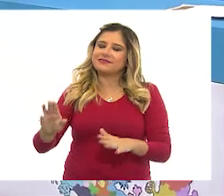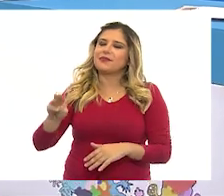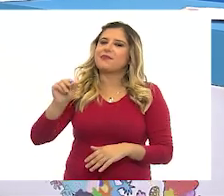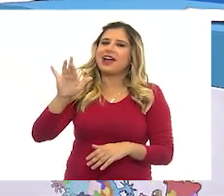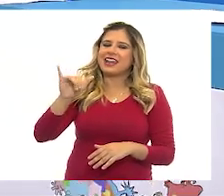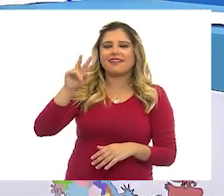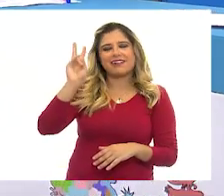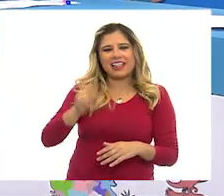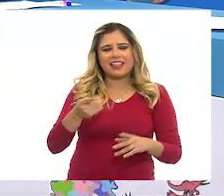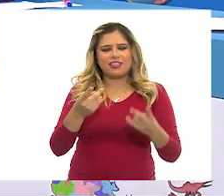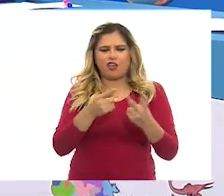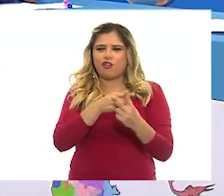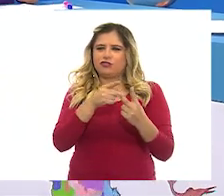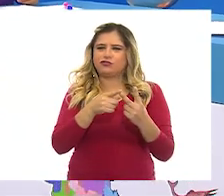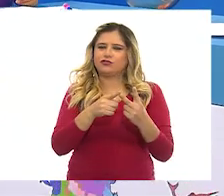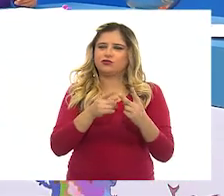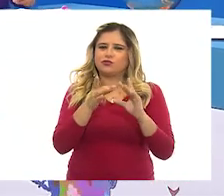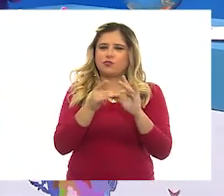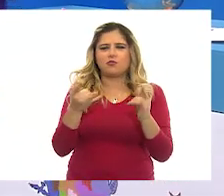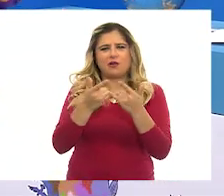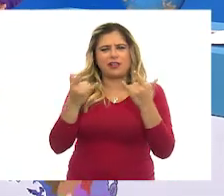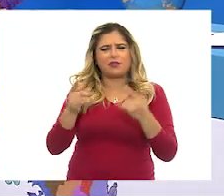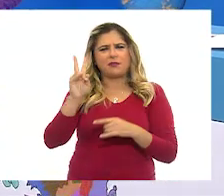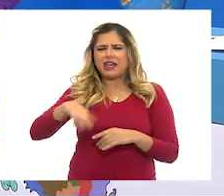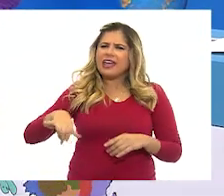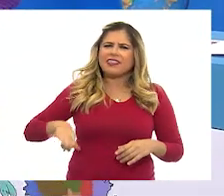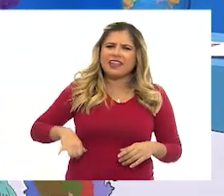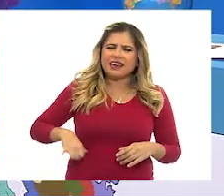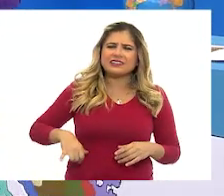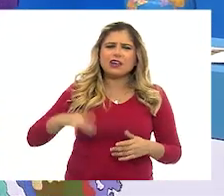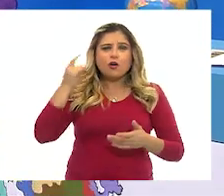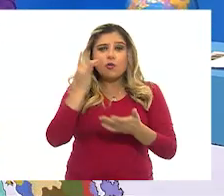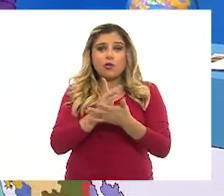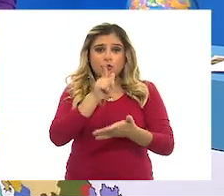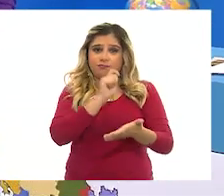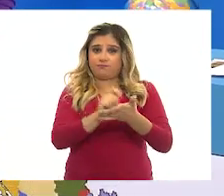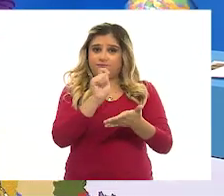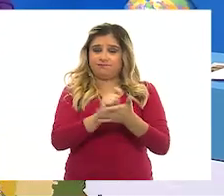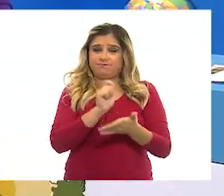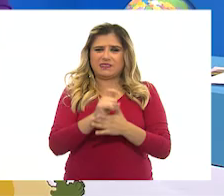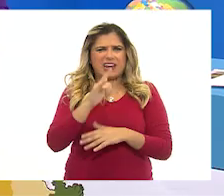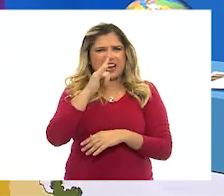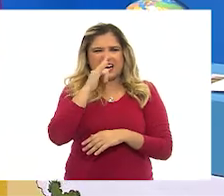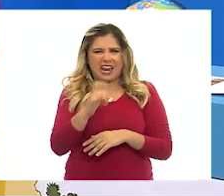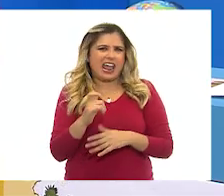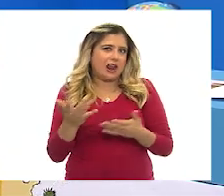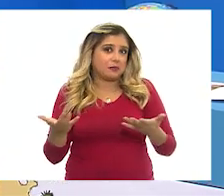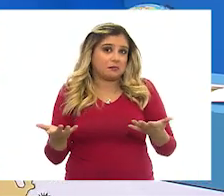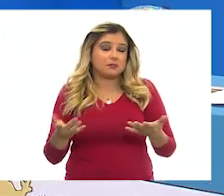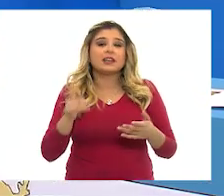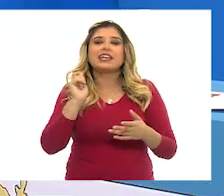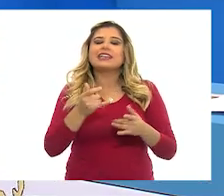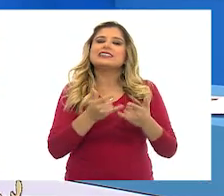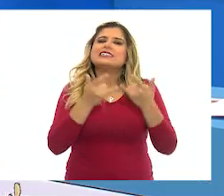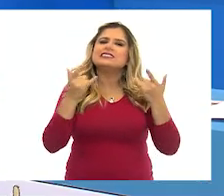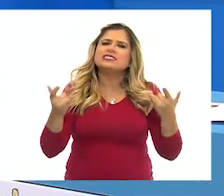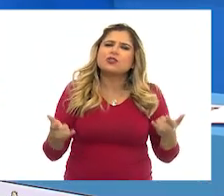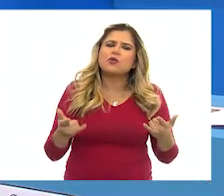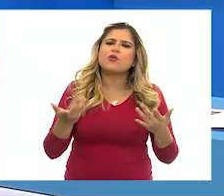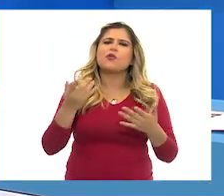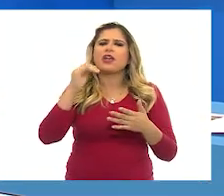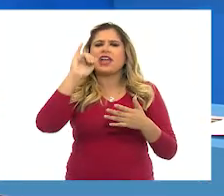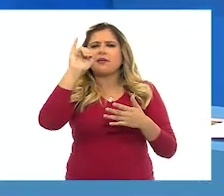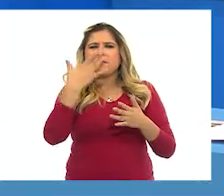En lo personal me resultan muy atractivos, no solo por la manera en que están escritos, sino también por las historias e